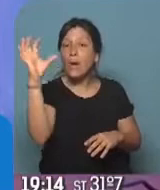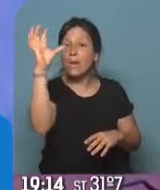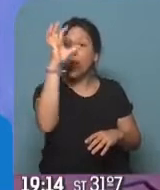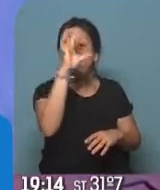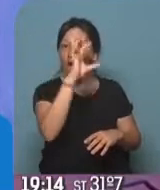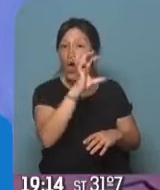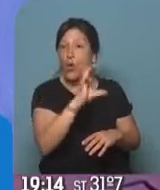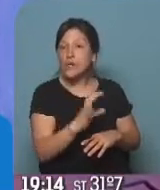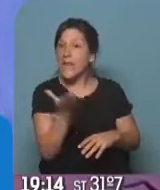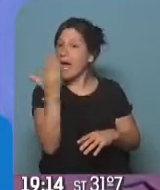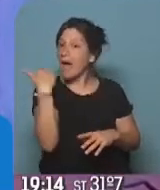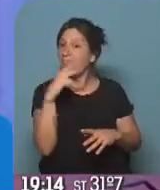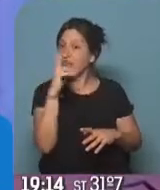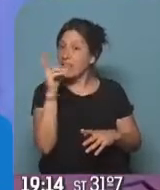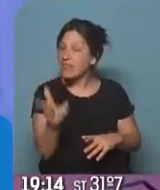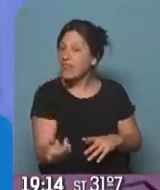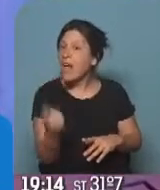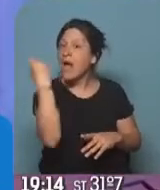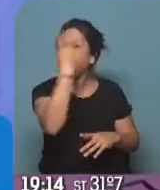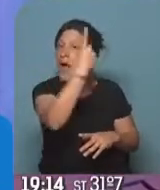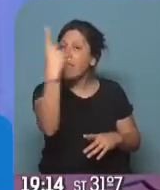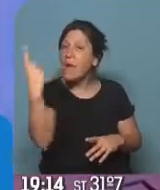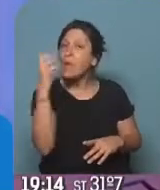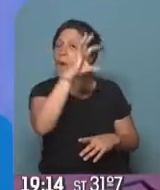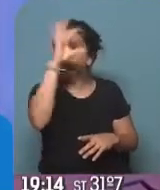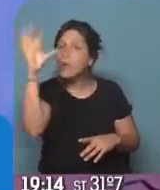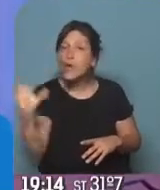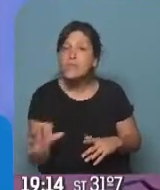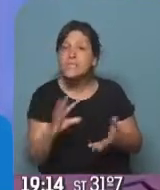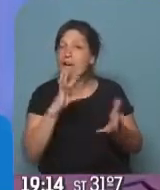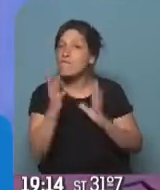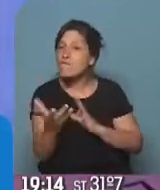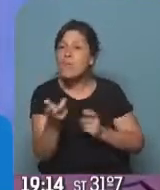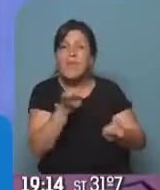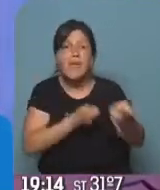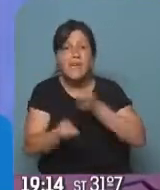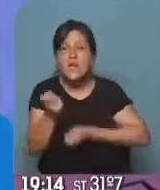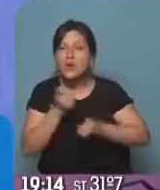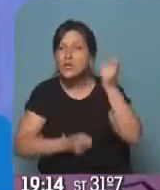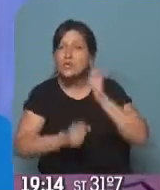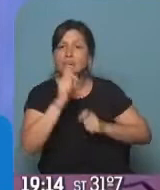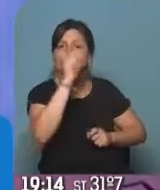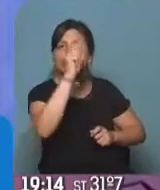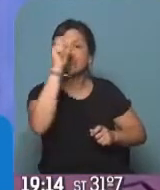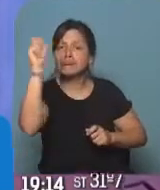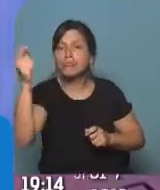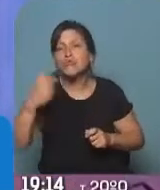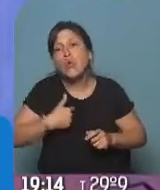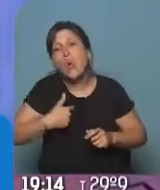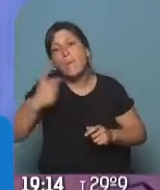como dije antes, se están haciendo ofertas que entiendo que son razonables y que debieran aceptarse.